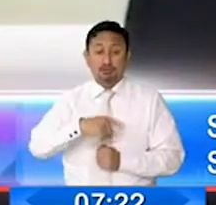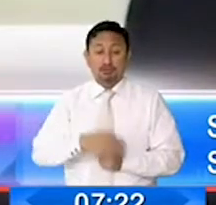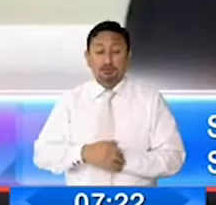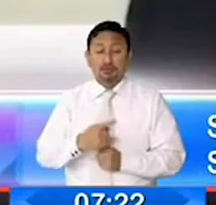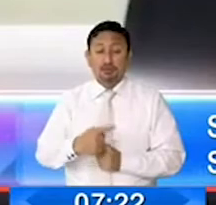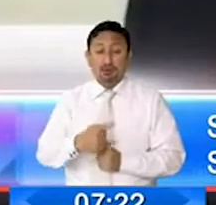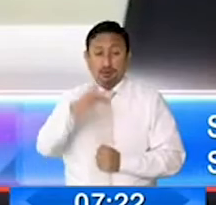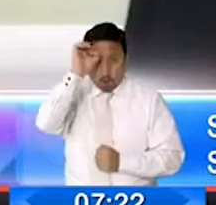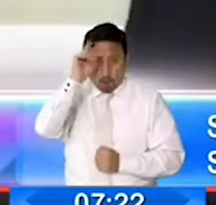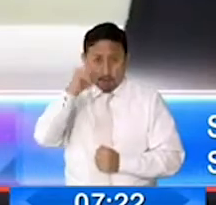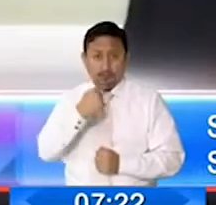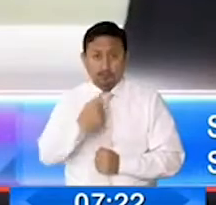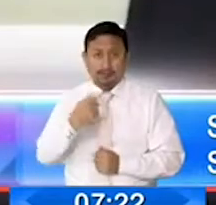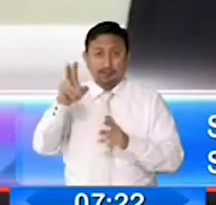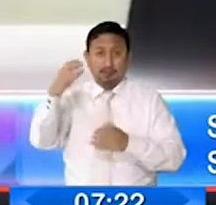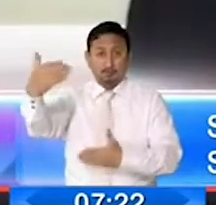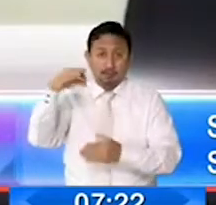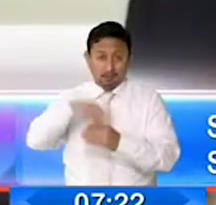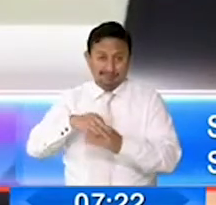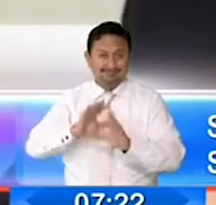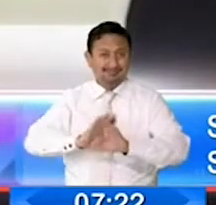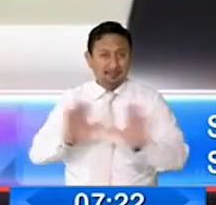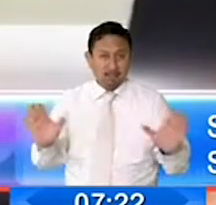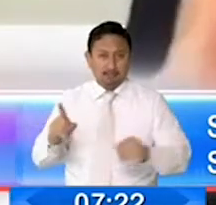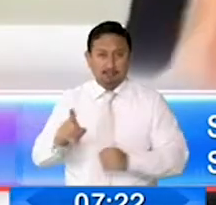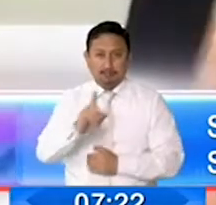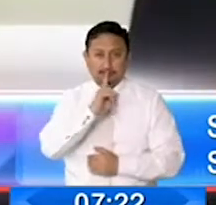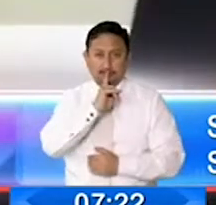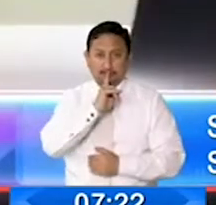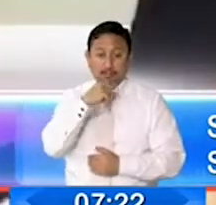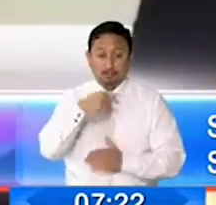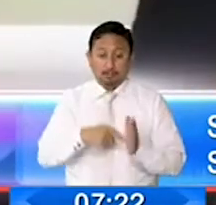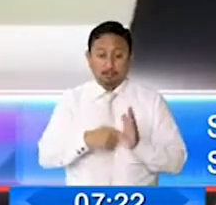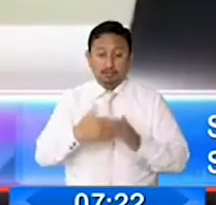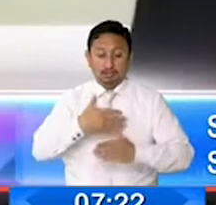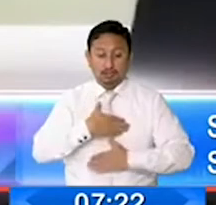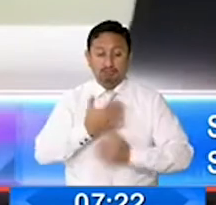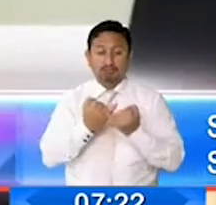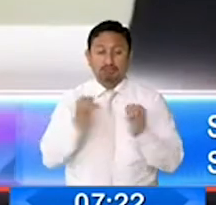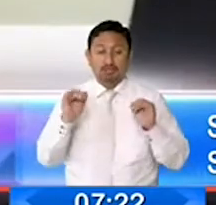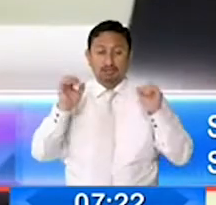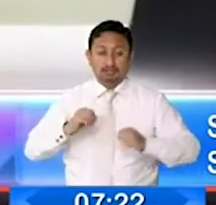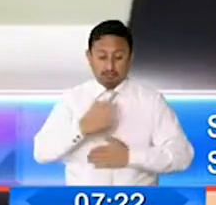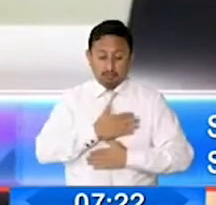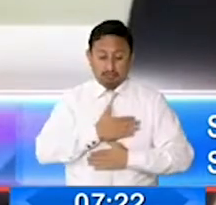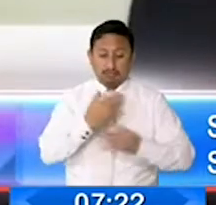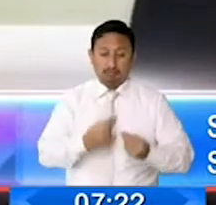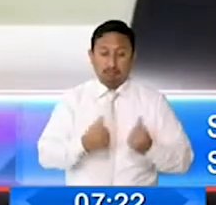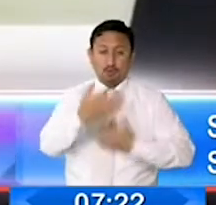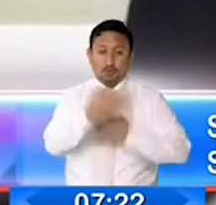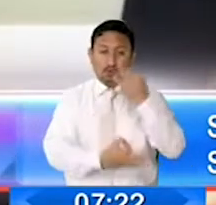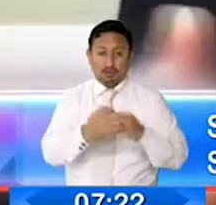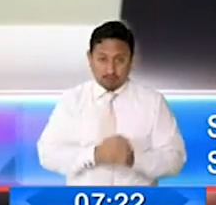juicio de valor sobre temas político-electorales, precisamente como una muestra de independencia y de nuestra calidad de